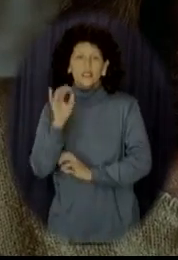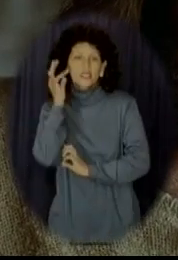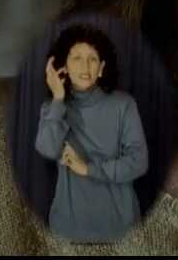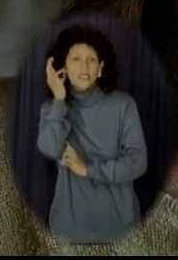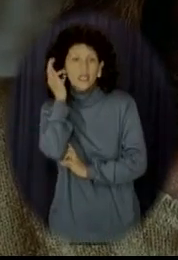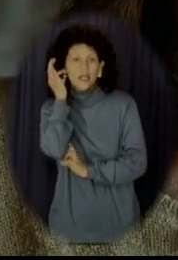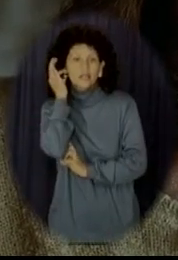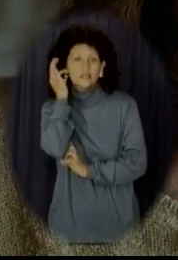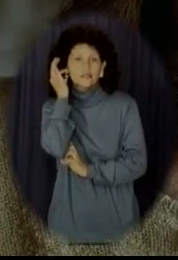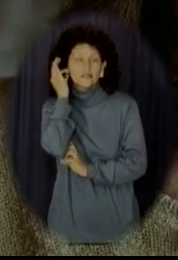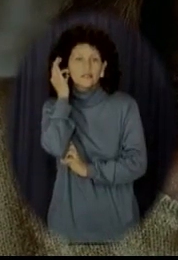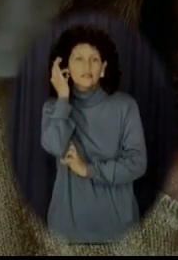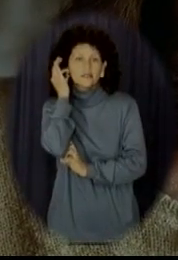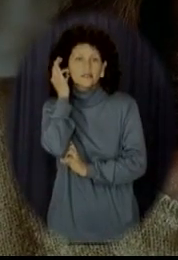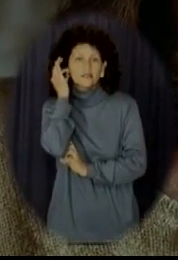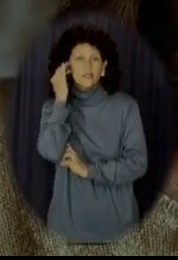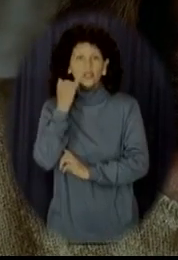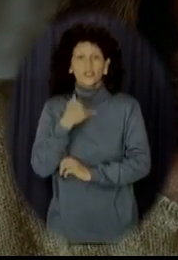Niña,